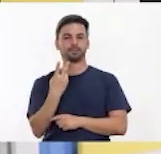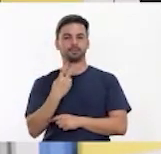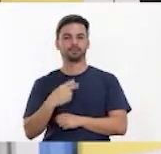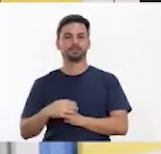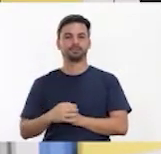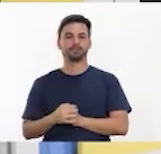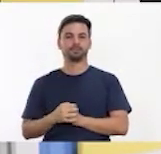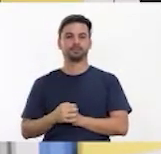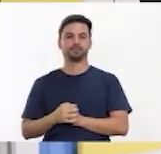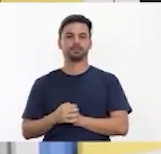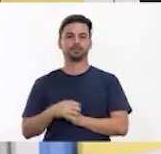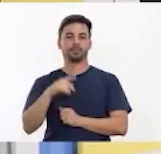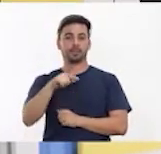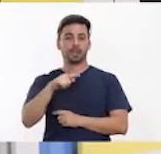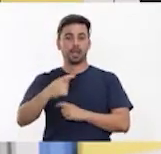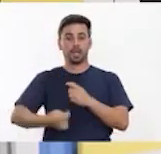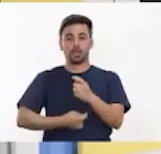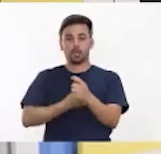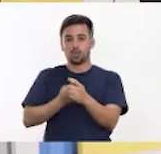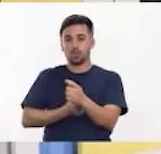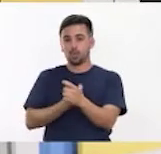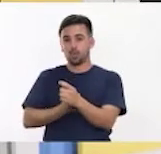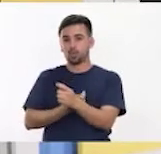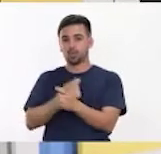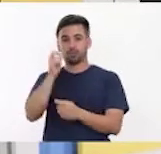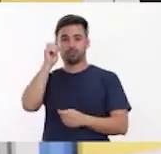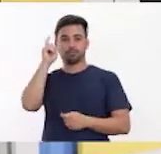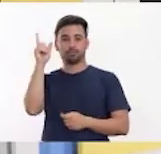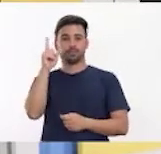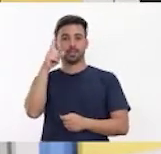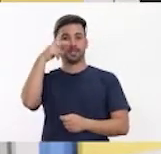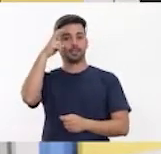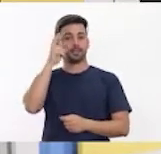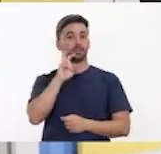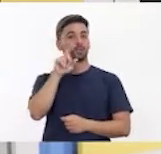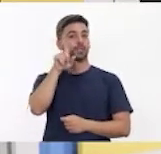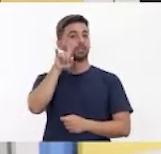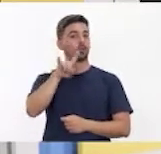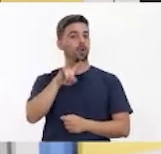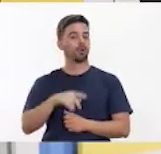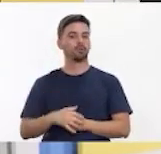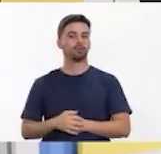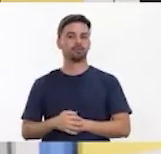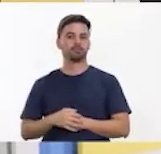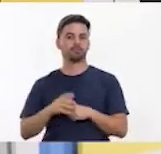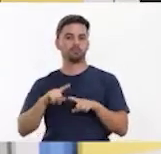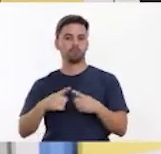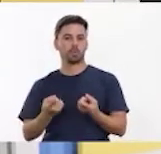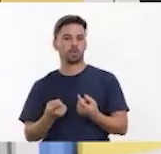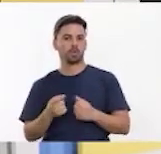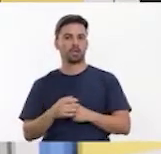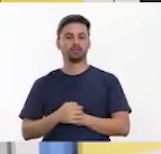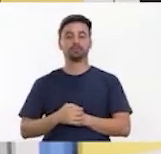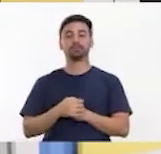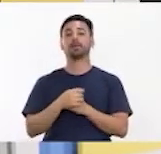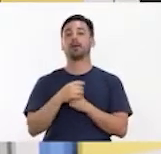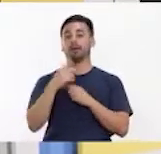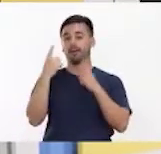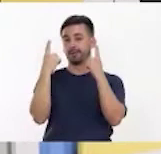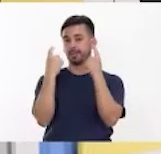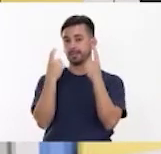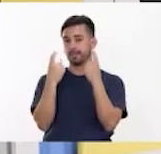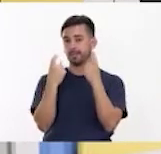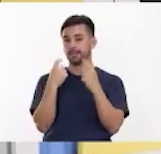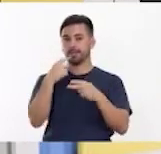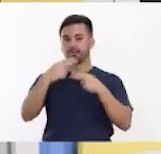Los imperativos de lucha del siglo XIX están dados por la necesidad de hacer